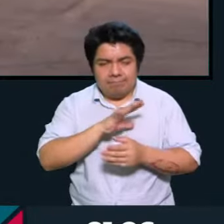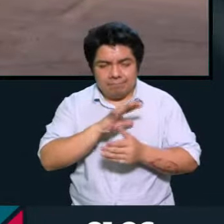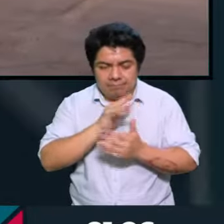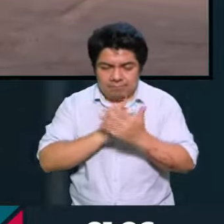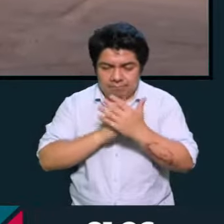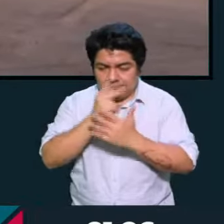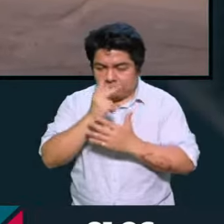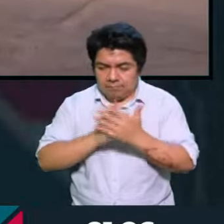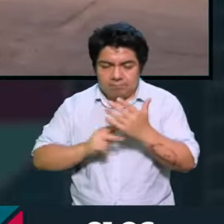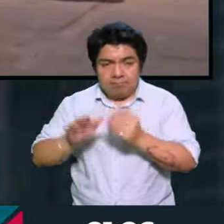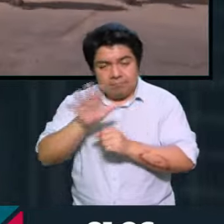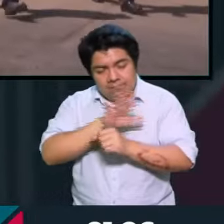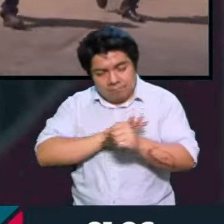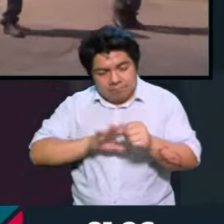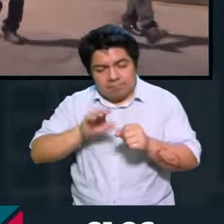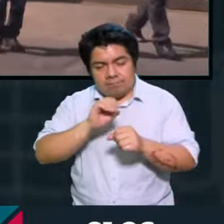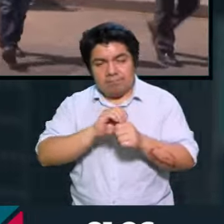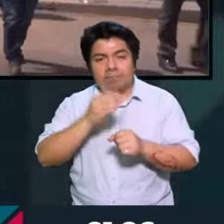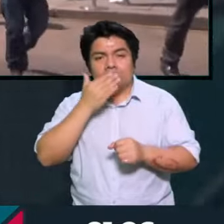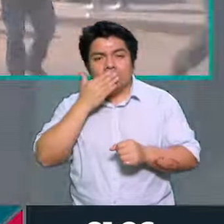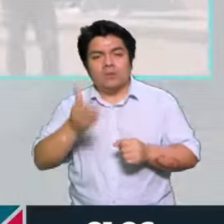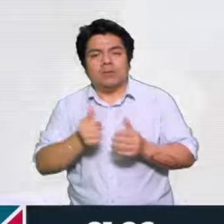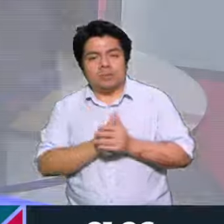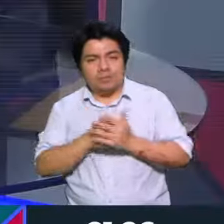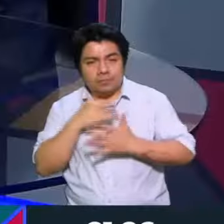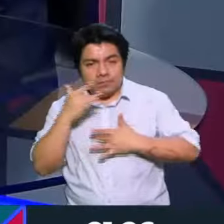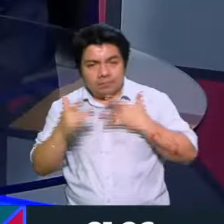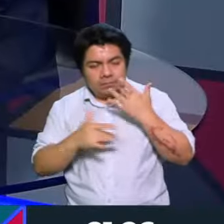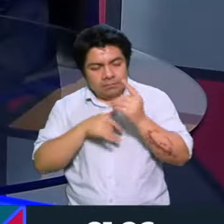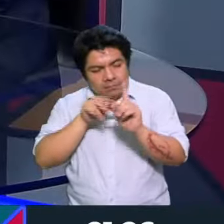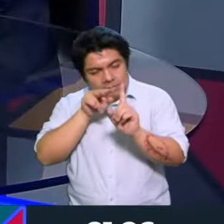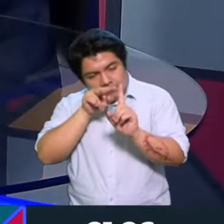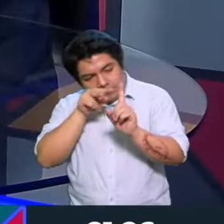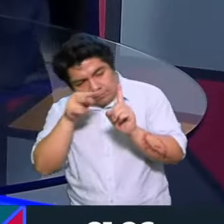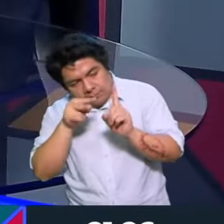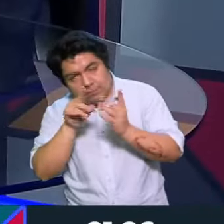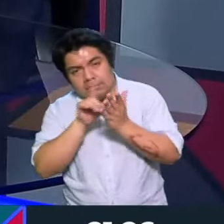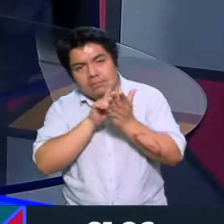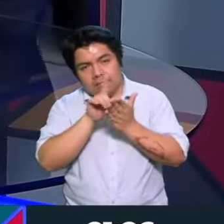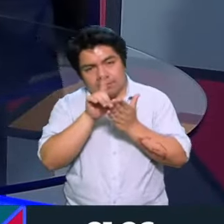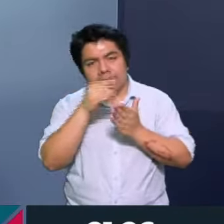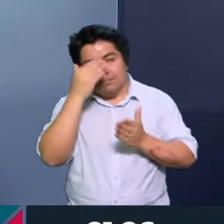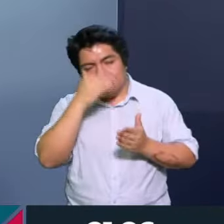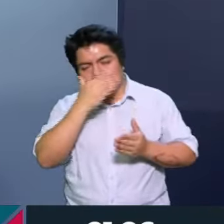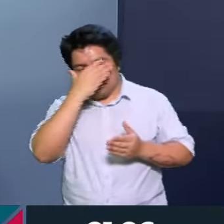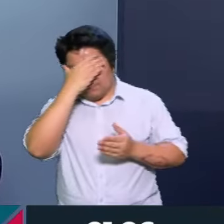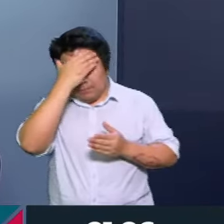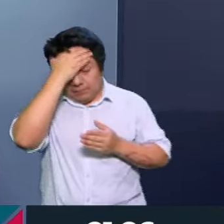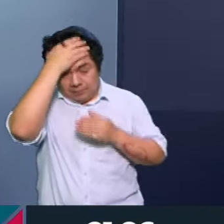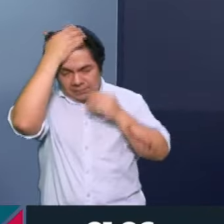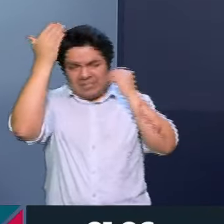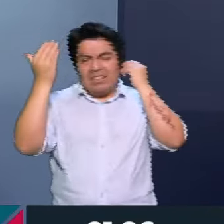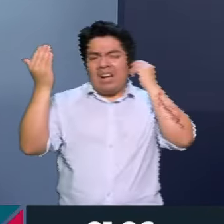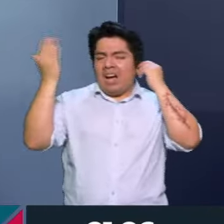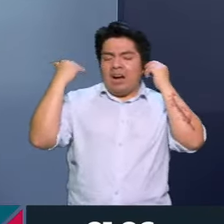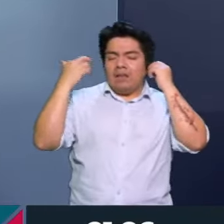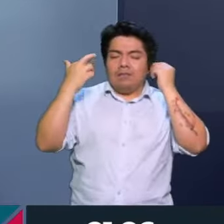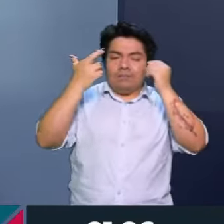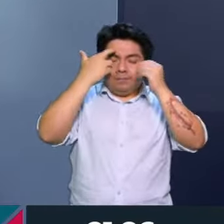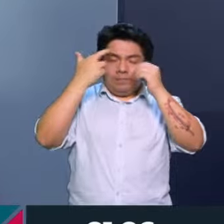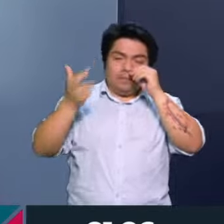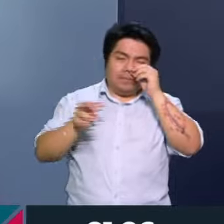muy abarcador. Y si es una perspectiva, lo dices muy bien, de derechos, que dista mucho de lo que se hacía antes, ¿no? Esto de